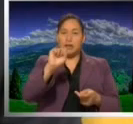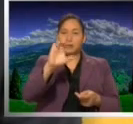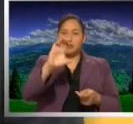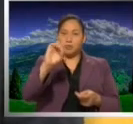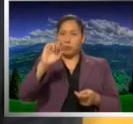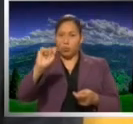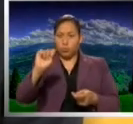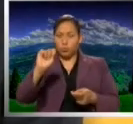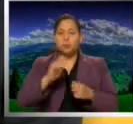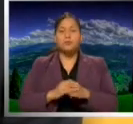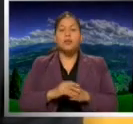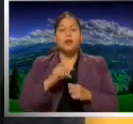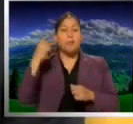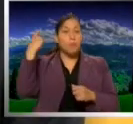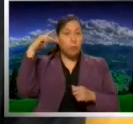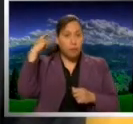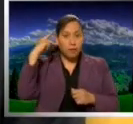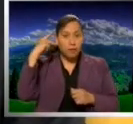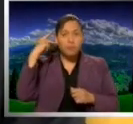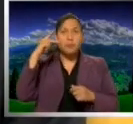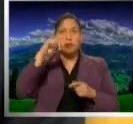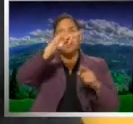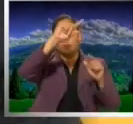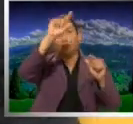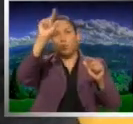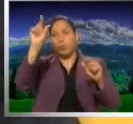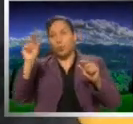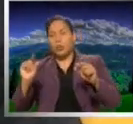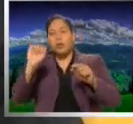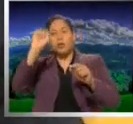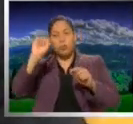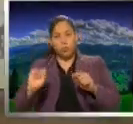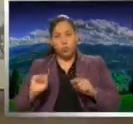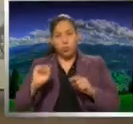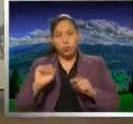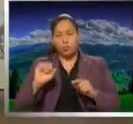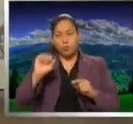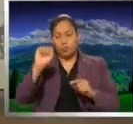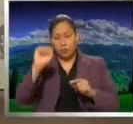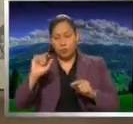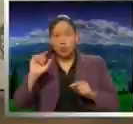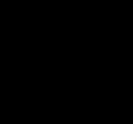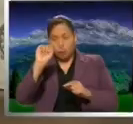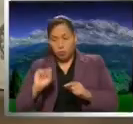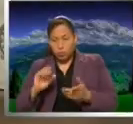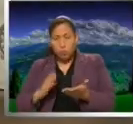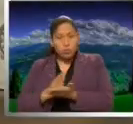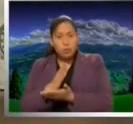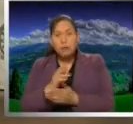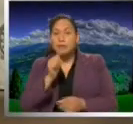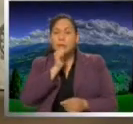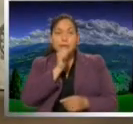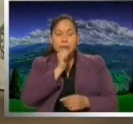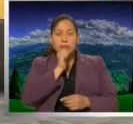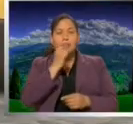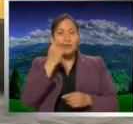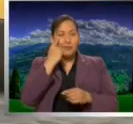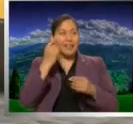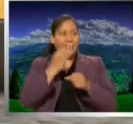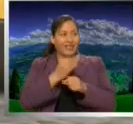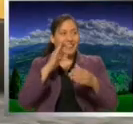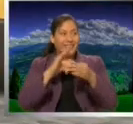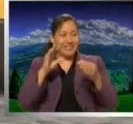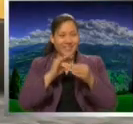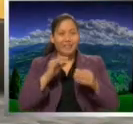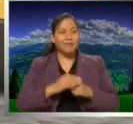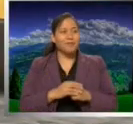Entraron, después de tomar Puebla, por el sur. ¿Sabes por qué por el sur? No lo sé, Juan. Pero yo te lo voy a contar, yo se lo voy a contar.